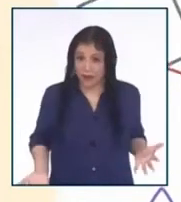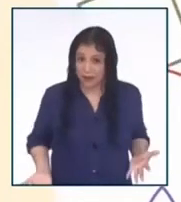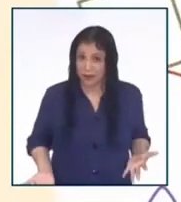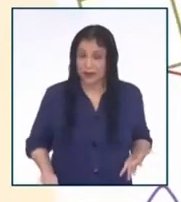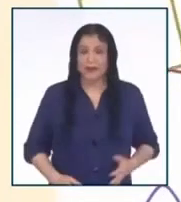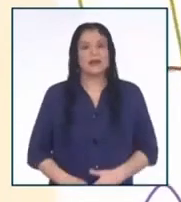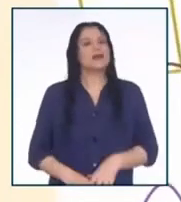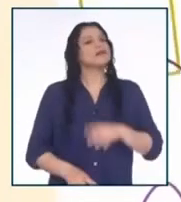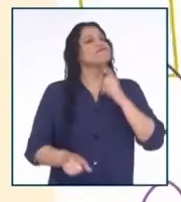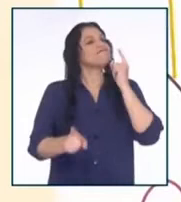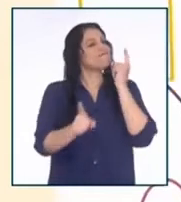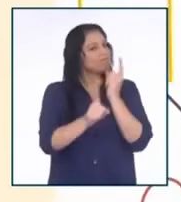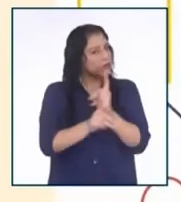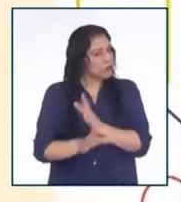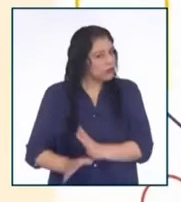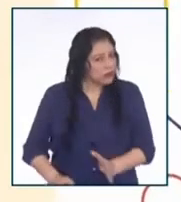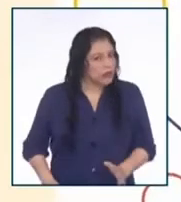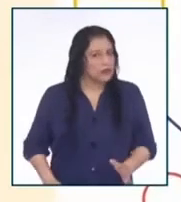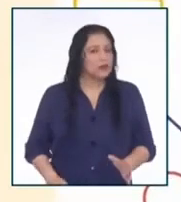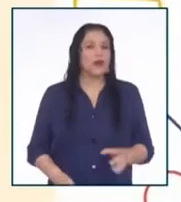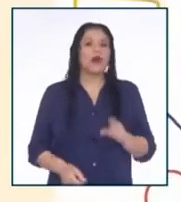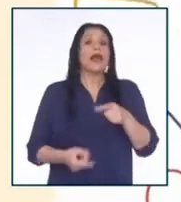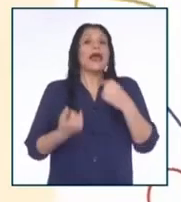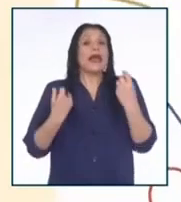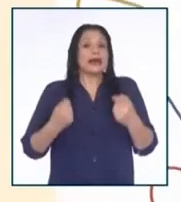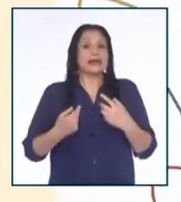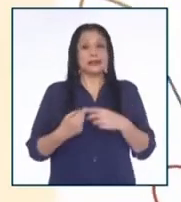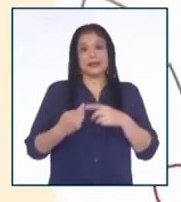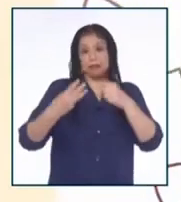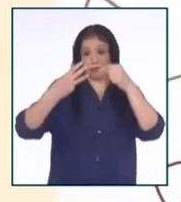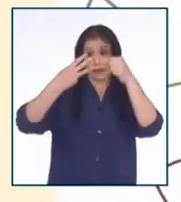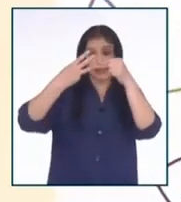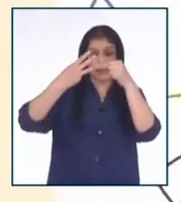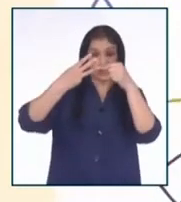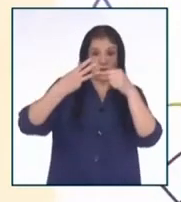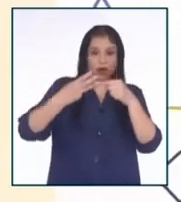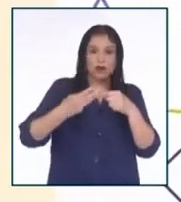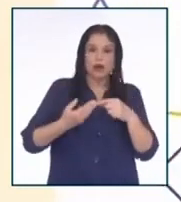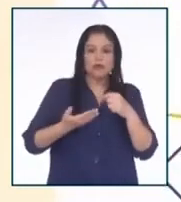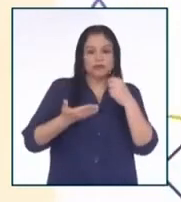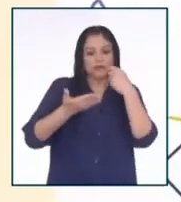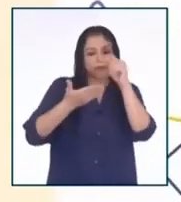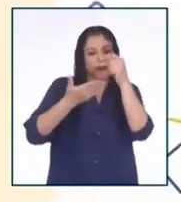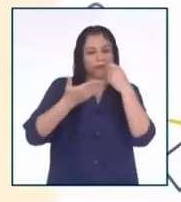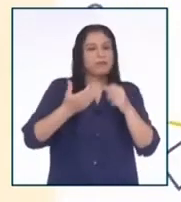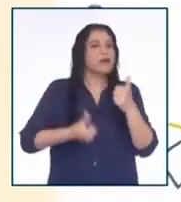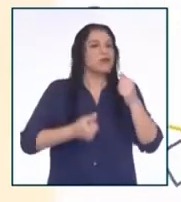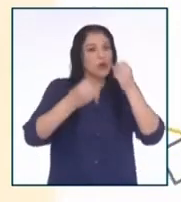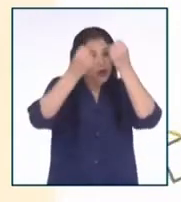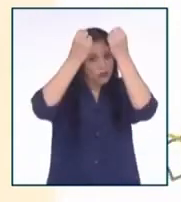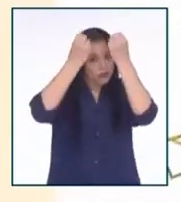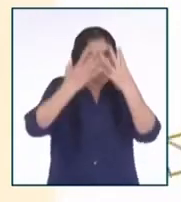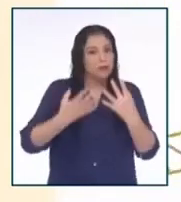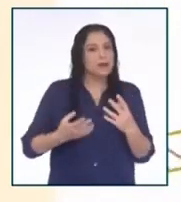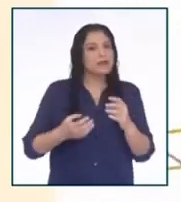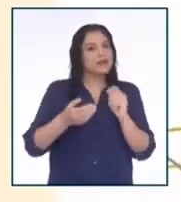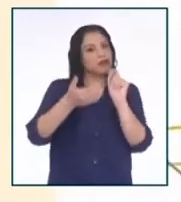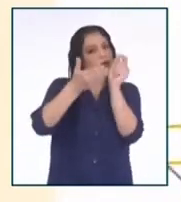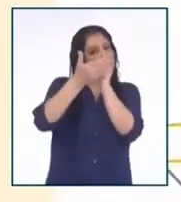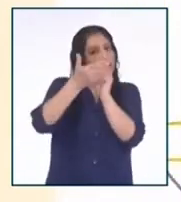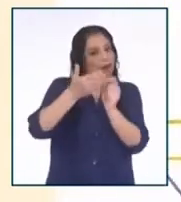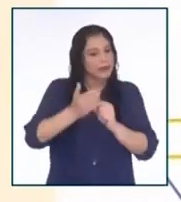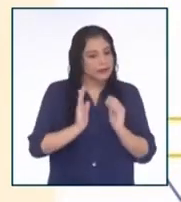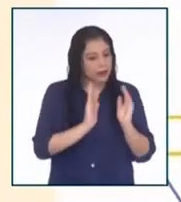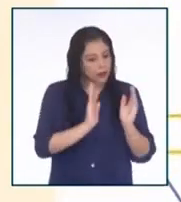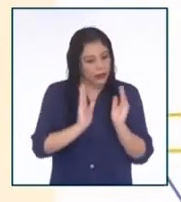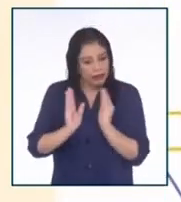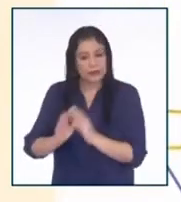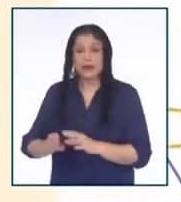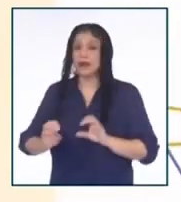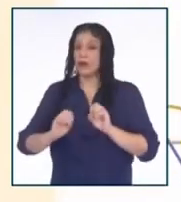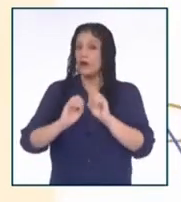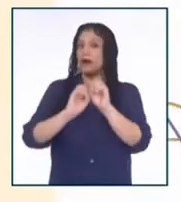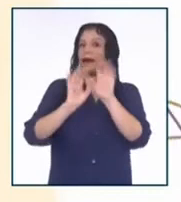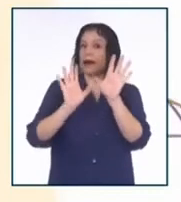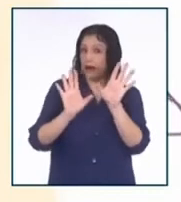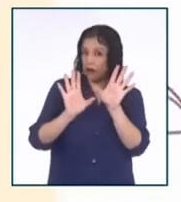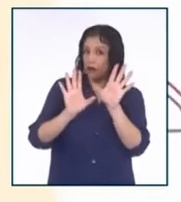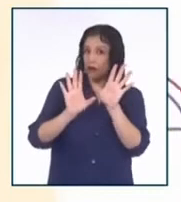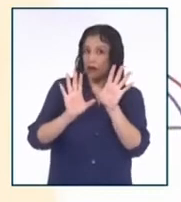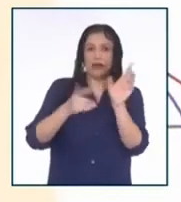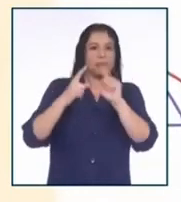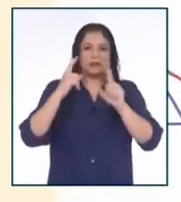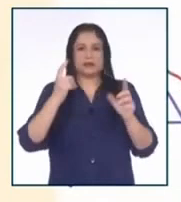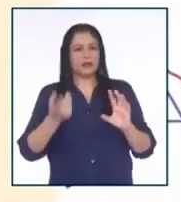cierto? Cierto, Stephanie. Este criterio evalúa si la información del texto está organizada claramente,